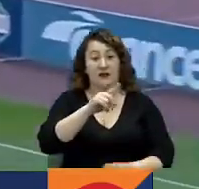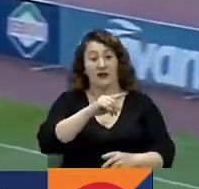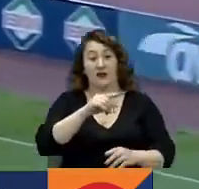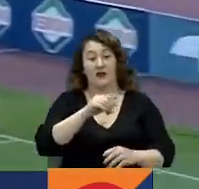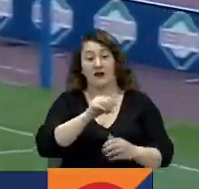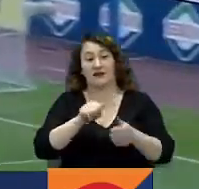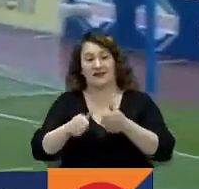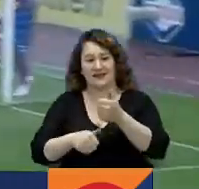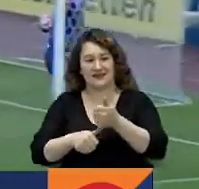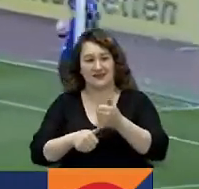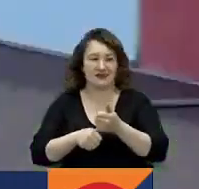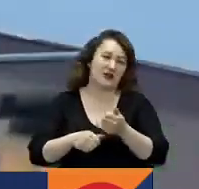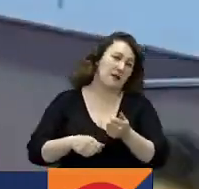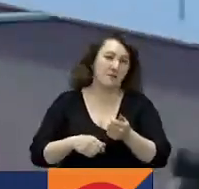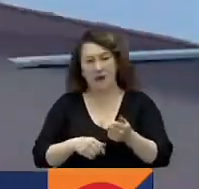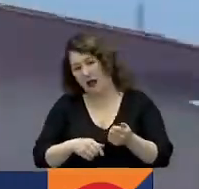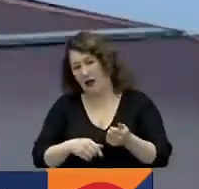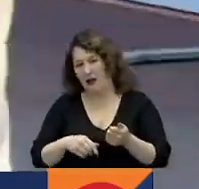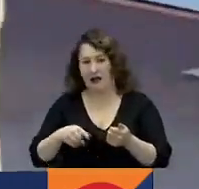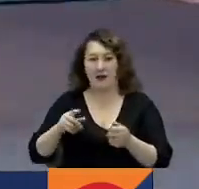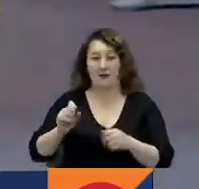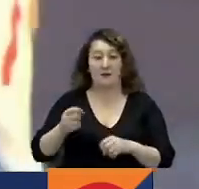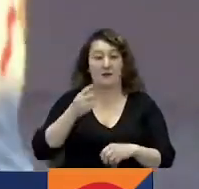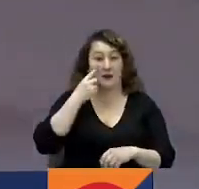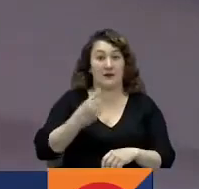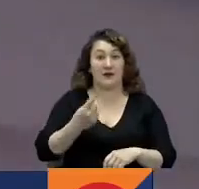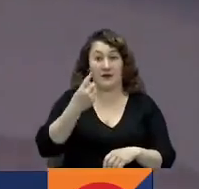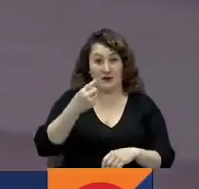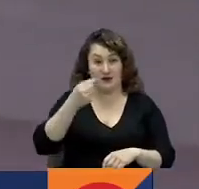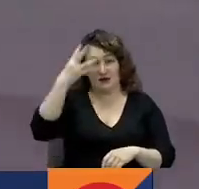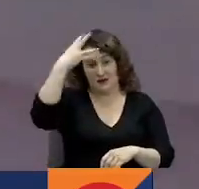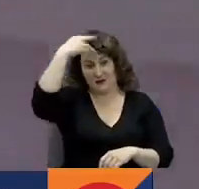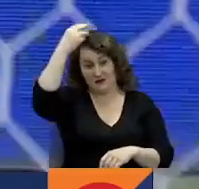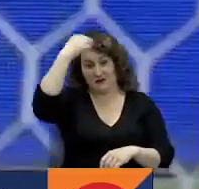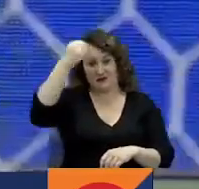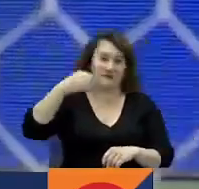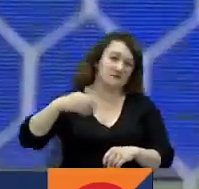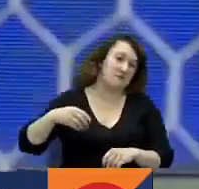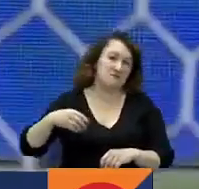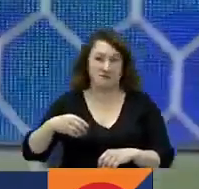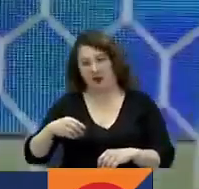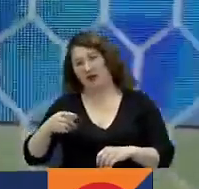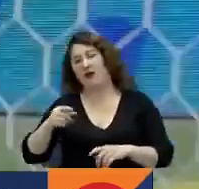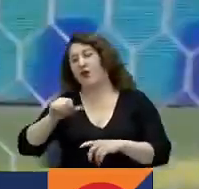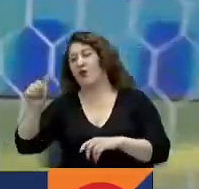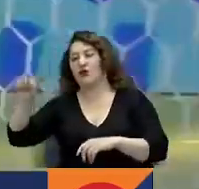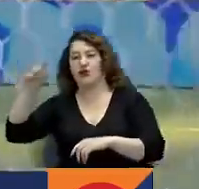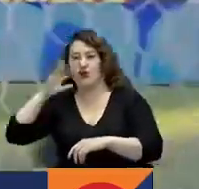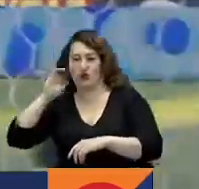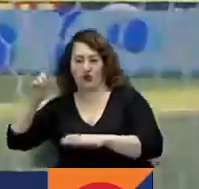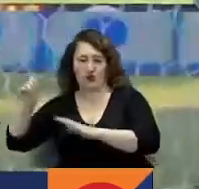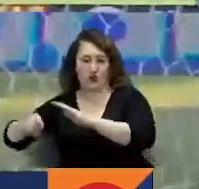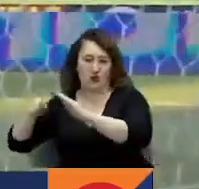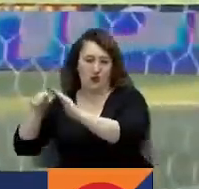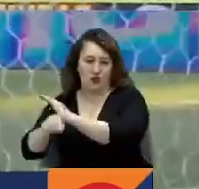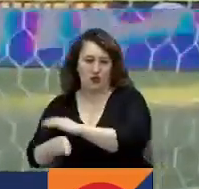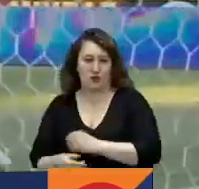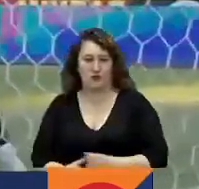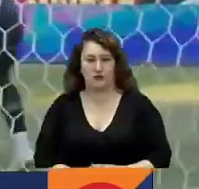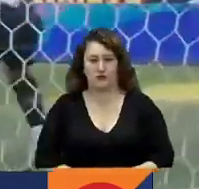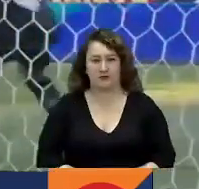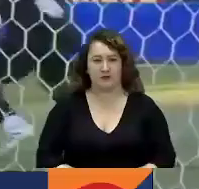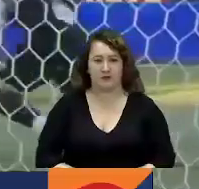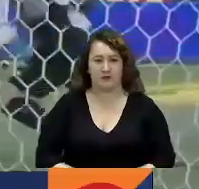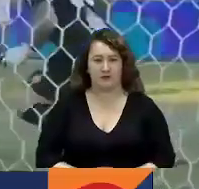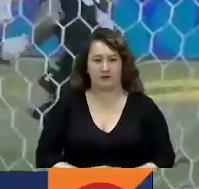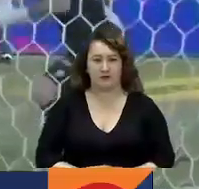el cabezazo. El primer cabezazo es de James Rodríguez para la anotación del Olympiacos. El equipo de James iba a